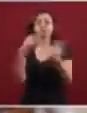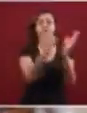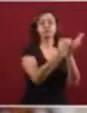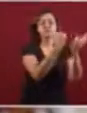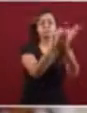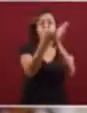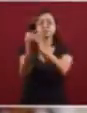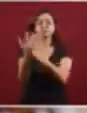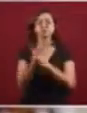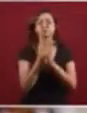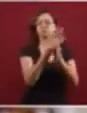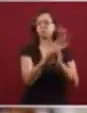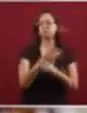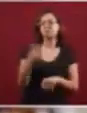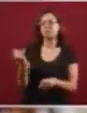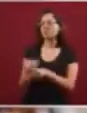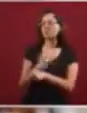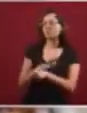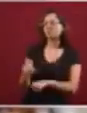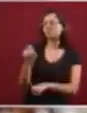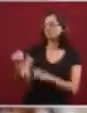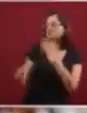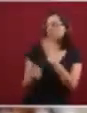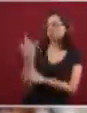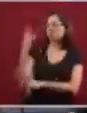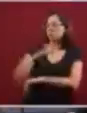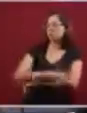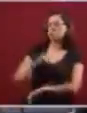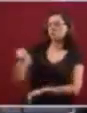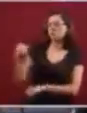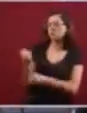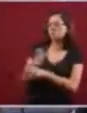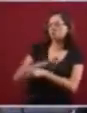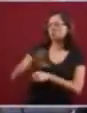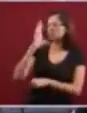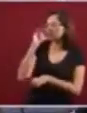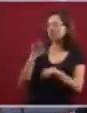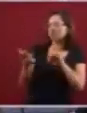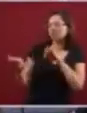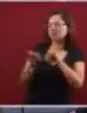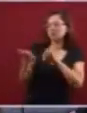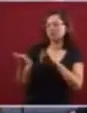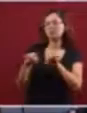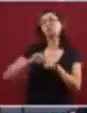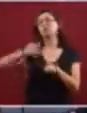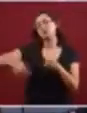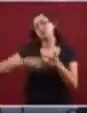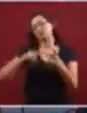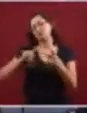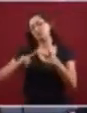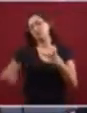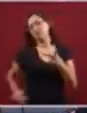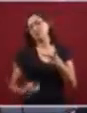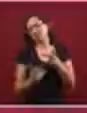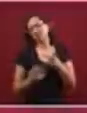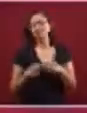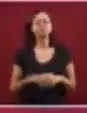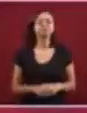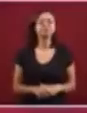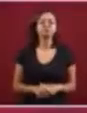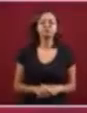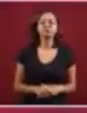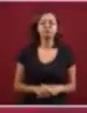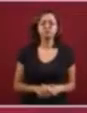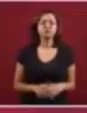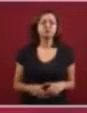ven viable operar en el nuevo aeropuerto? Y si me permite realizarle una pregunta más. Pues están